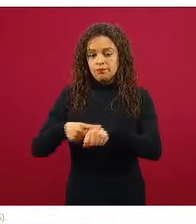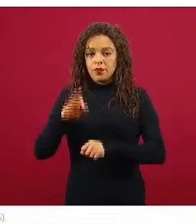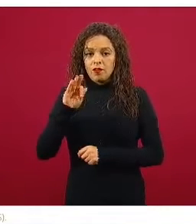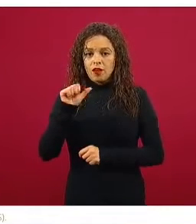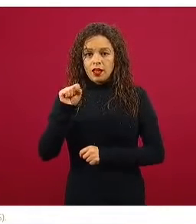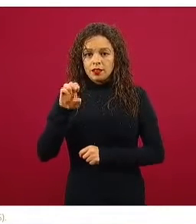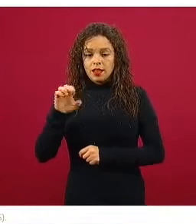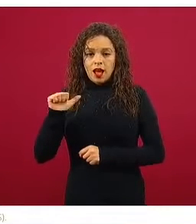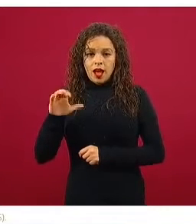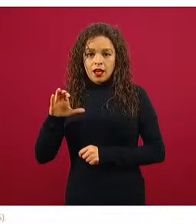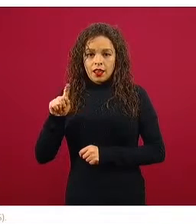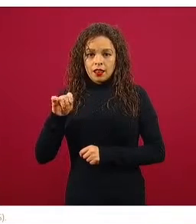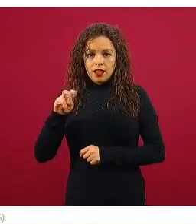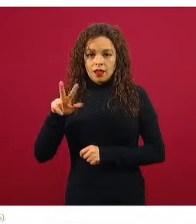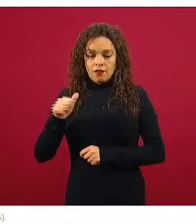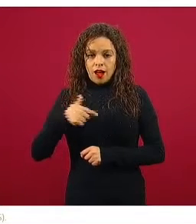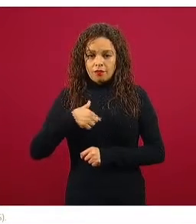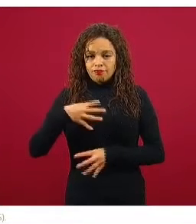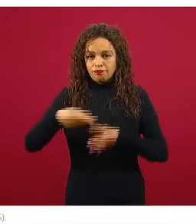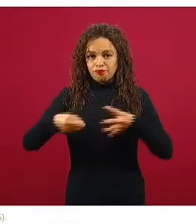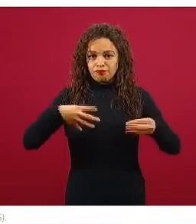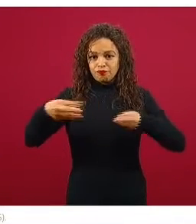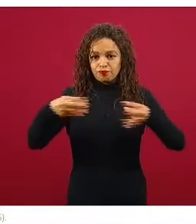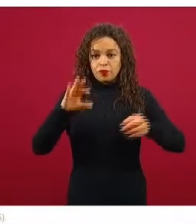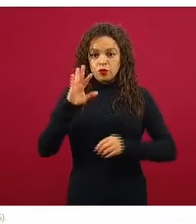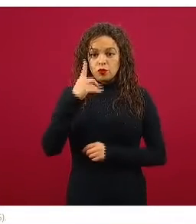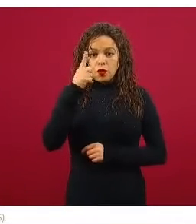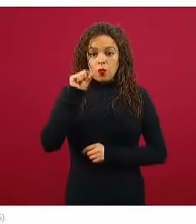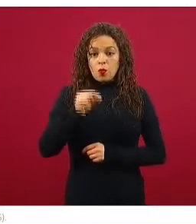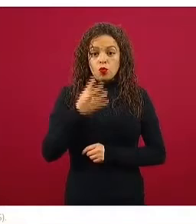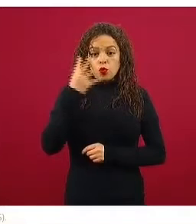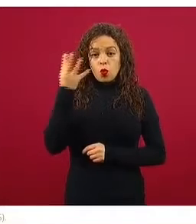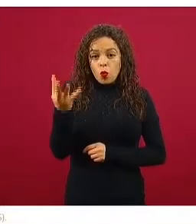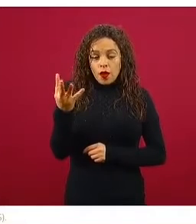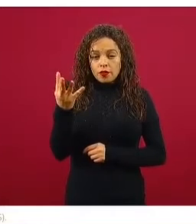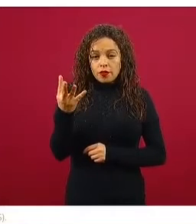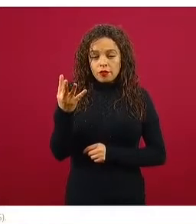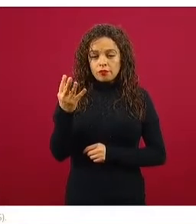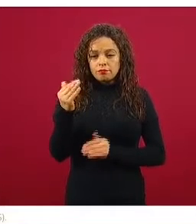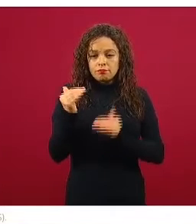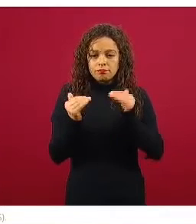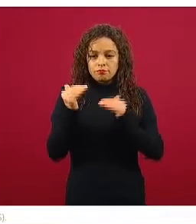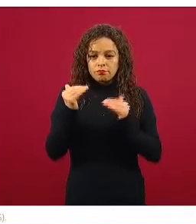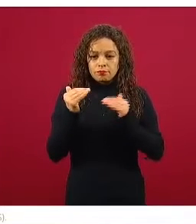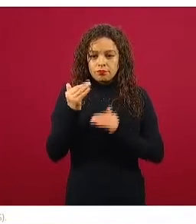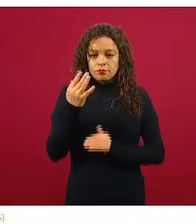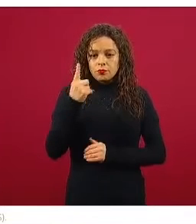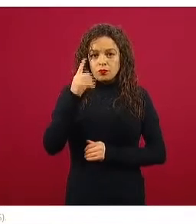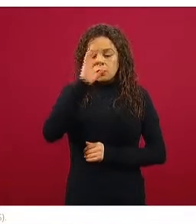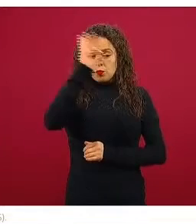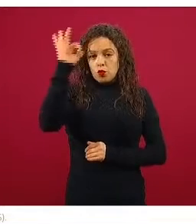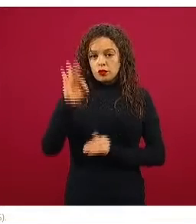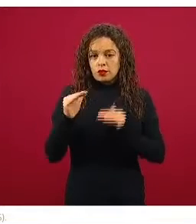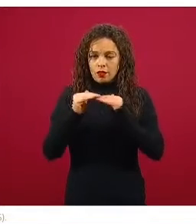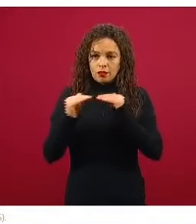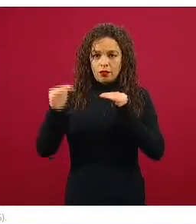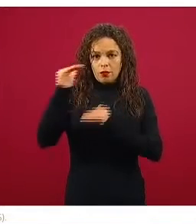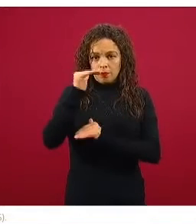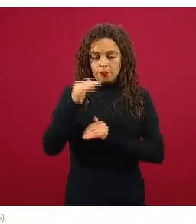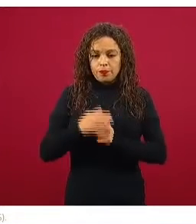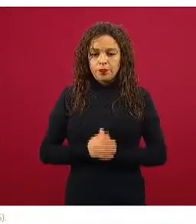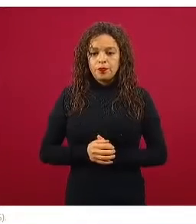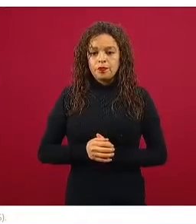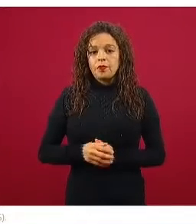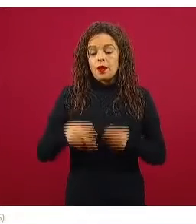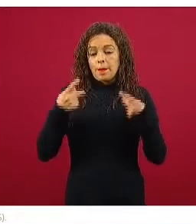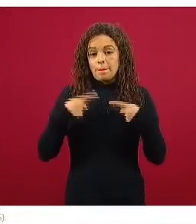y continúa en 51.4 o un poco más de 51% la cantidad o la proporción de casos